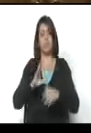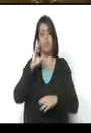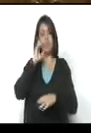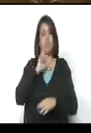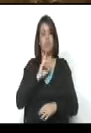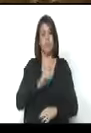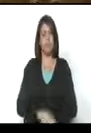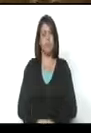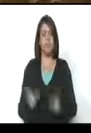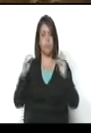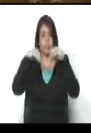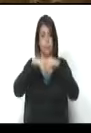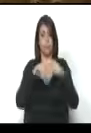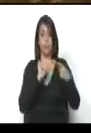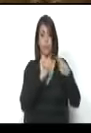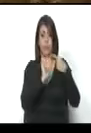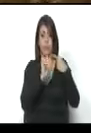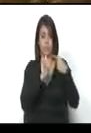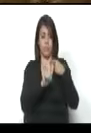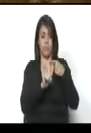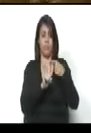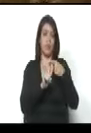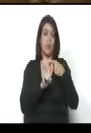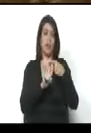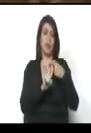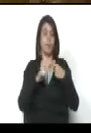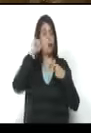Simón Bolívar. Acuerda, primero,